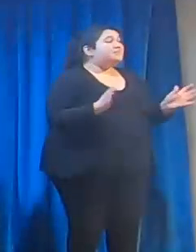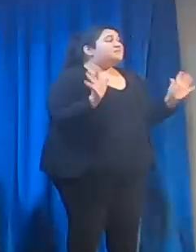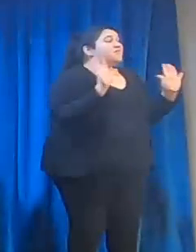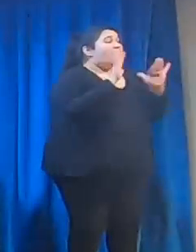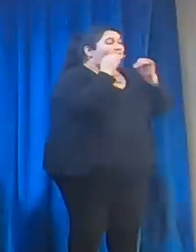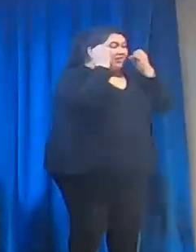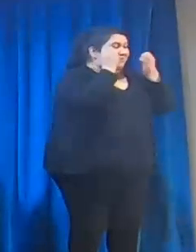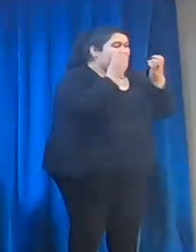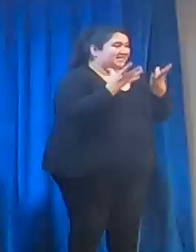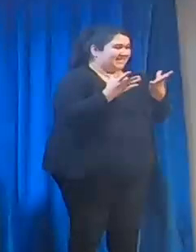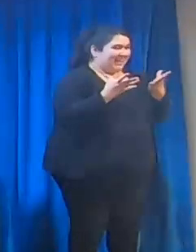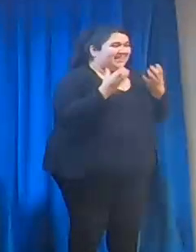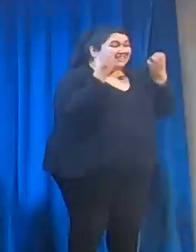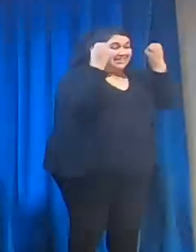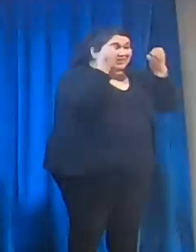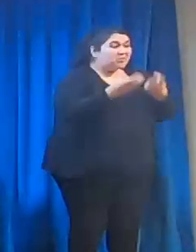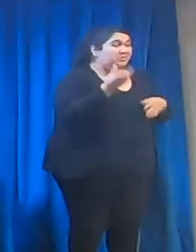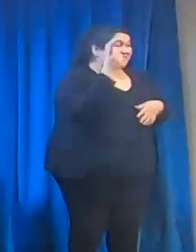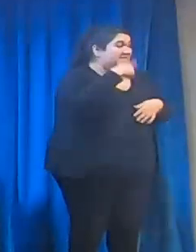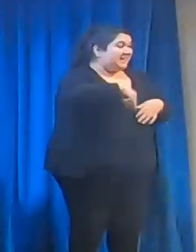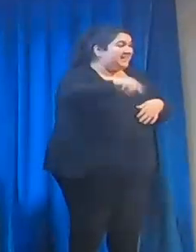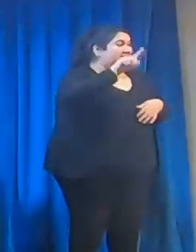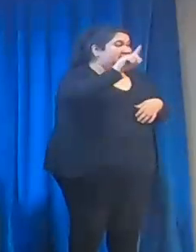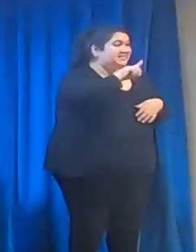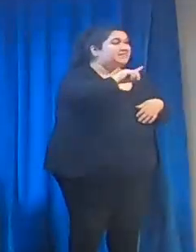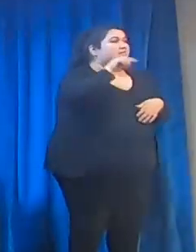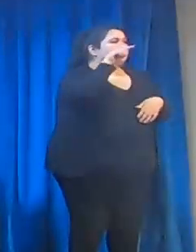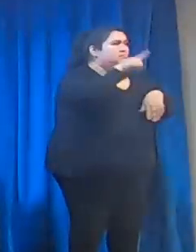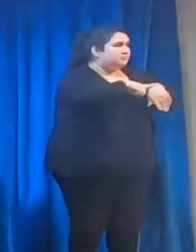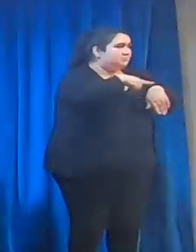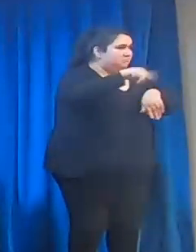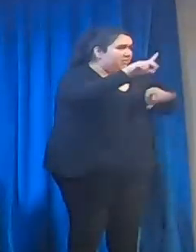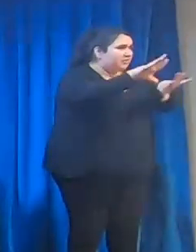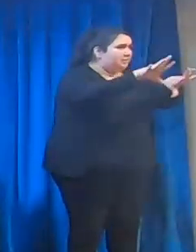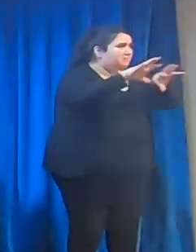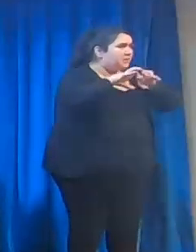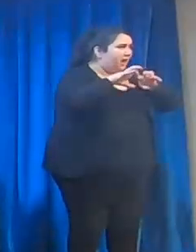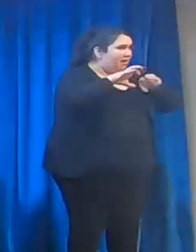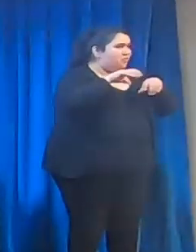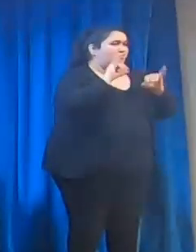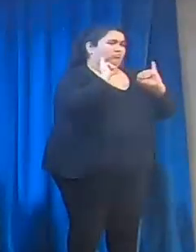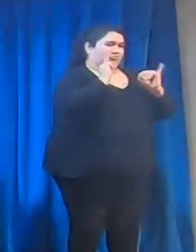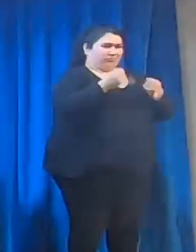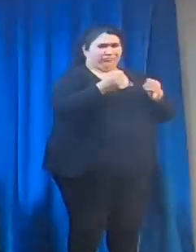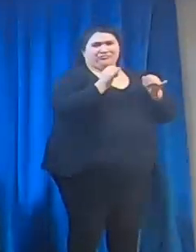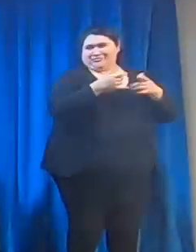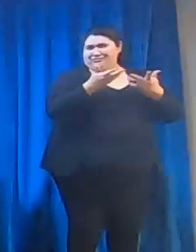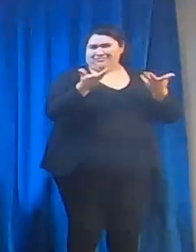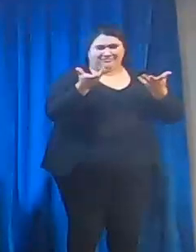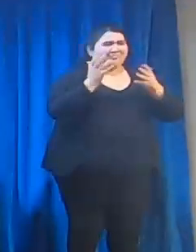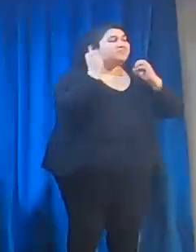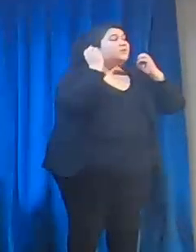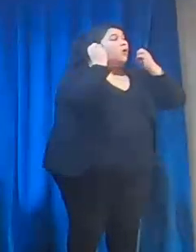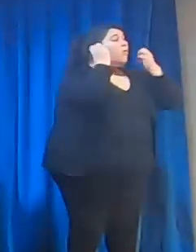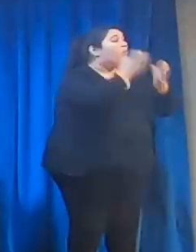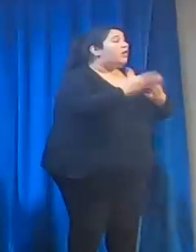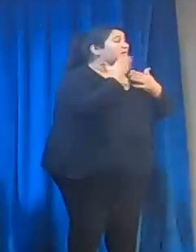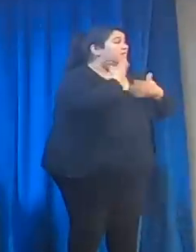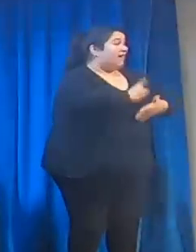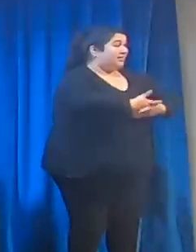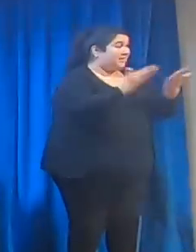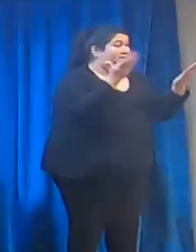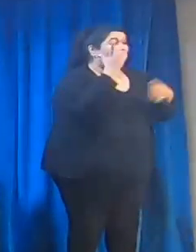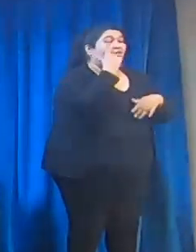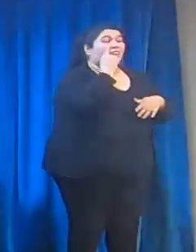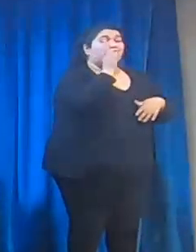Bueno, ¿qué tal? ¿Cómo andan? ¿Están desde temprano? Sí. Bueno, buenas tardes a todos